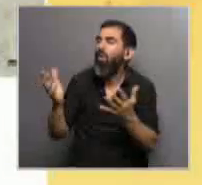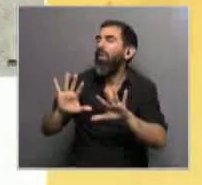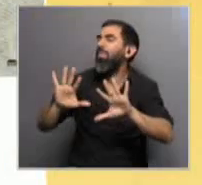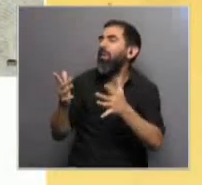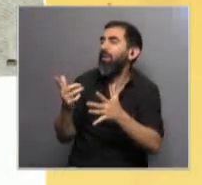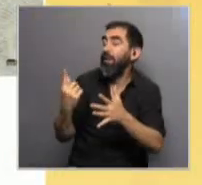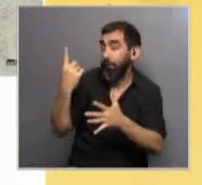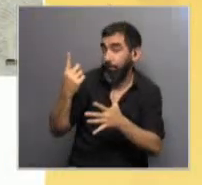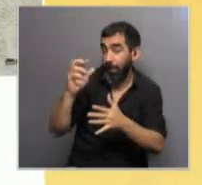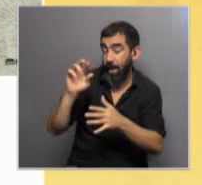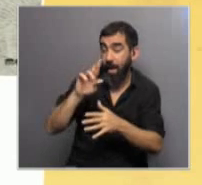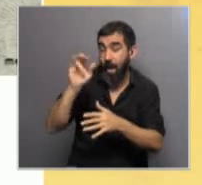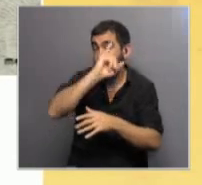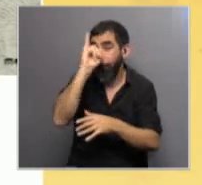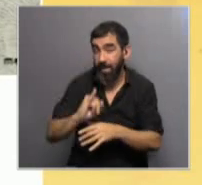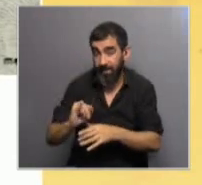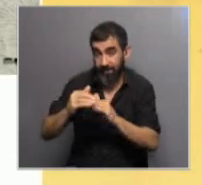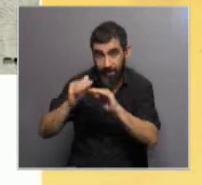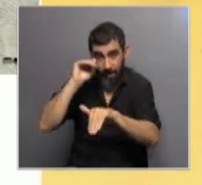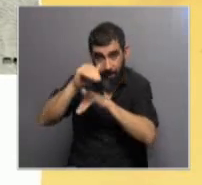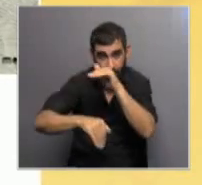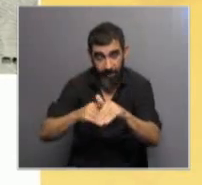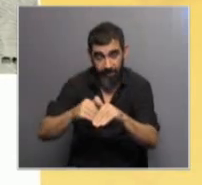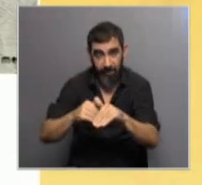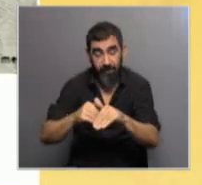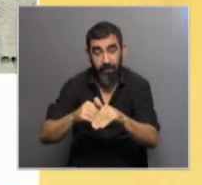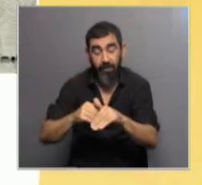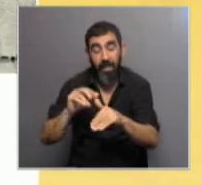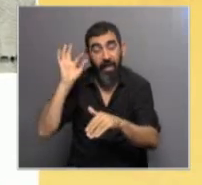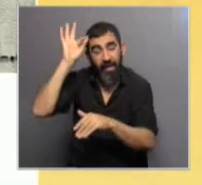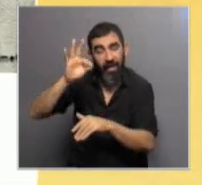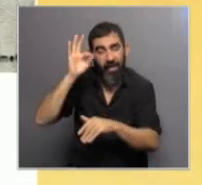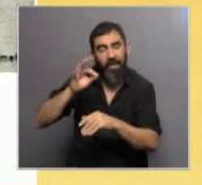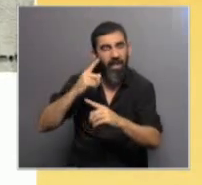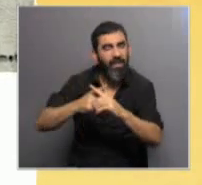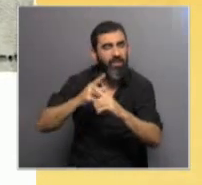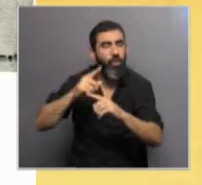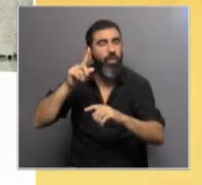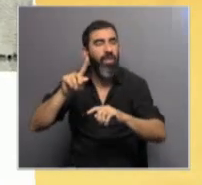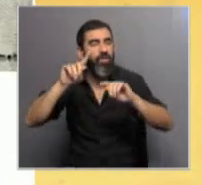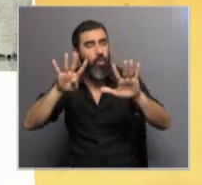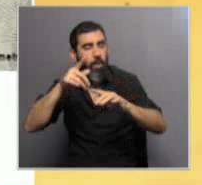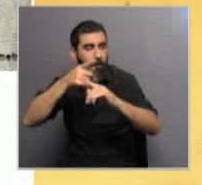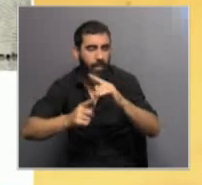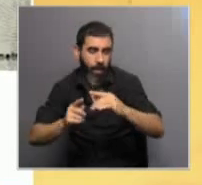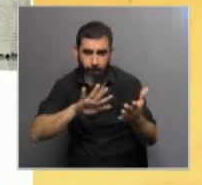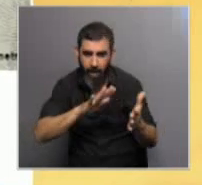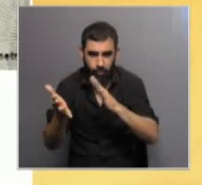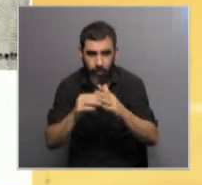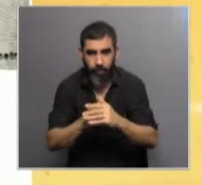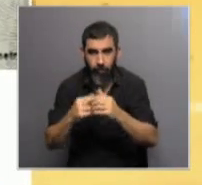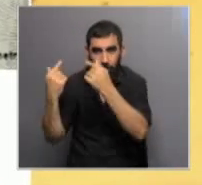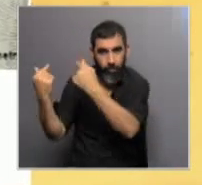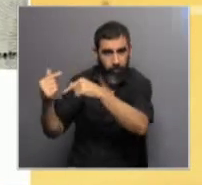plano de ramírez de un cartógrafo británico de mitad del siglo 19 no se parece en